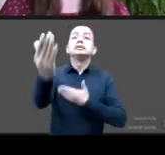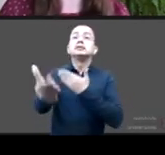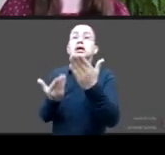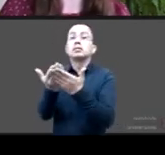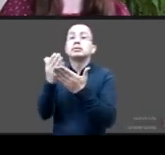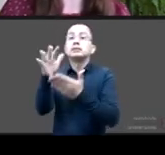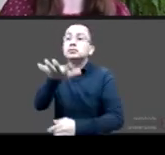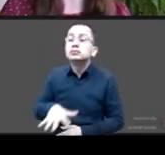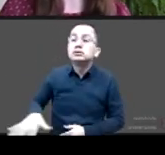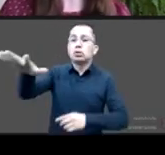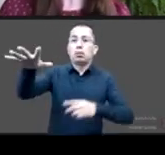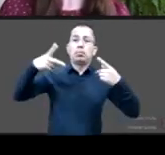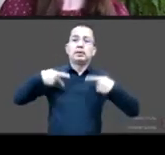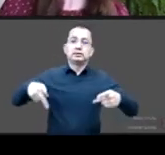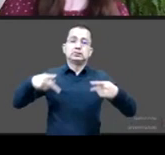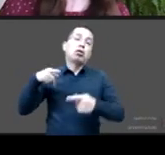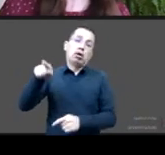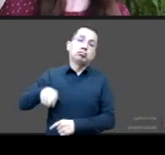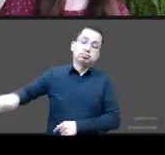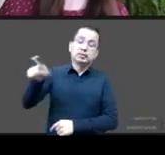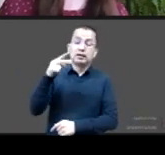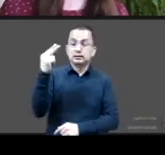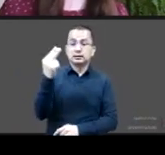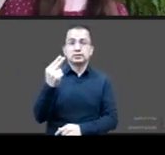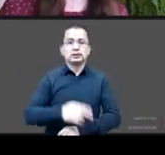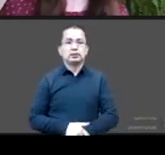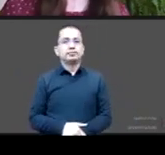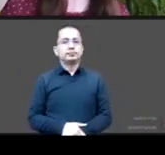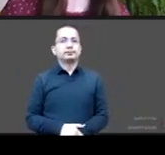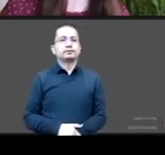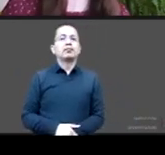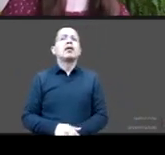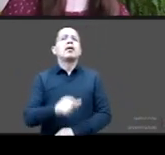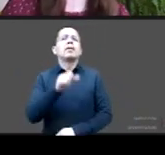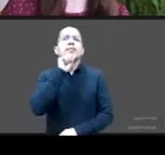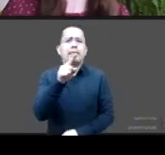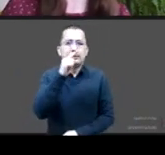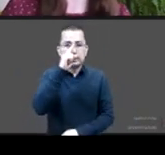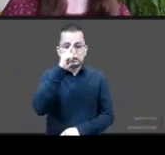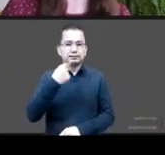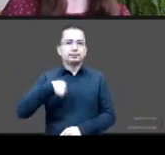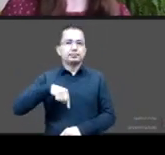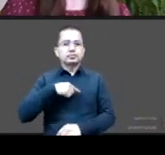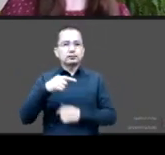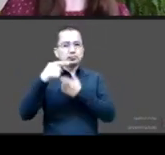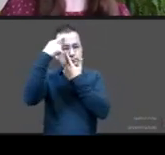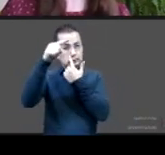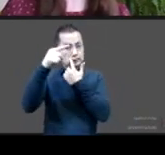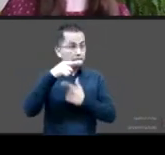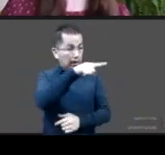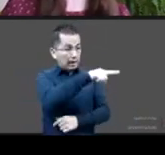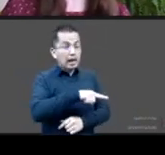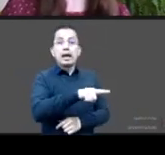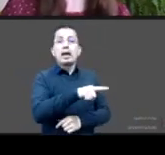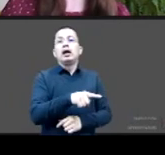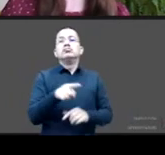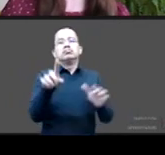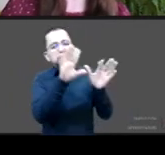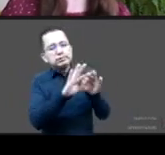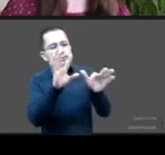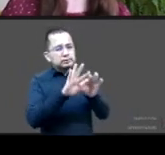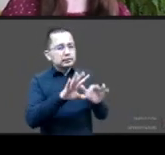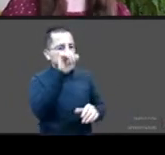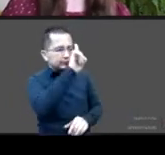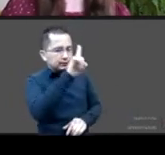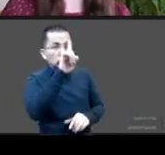aquellos que más lo necesiten tenemos también campañas de sensibilización sobre la defensa de la vida y más aún ahora ante la